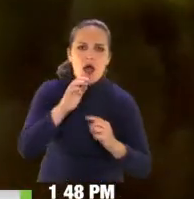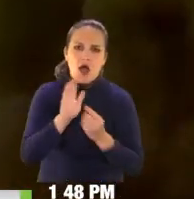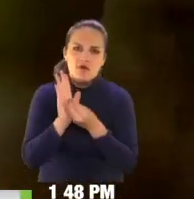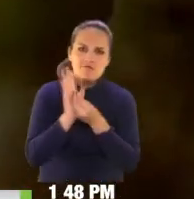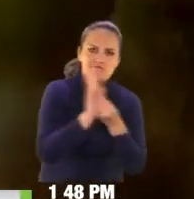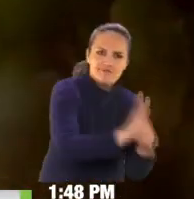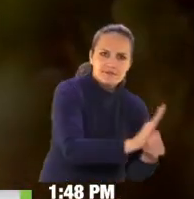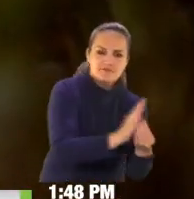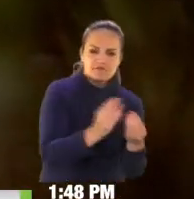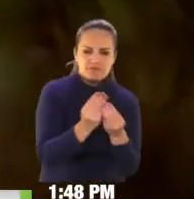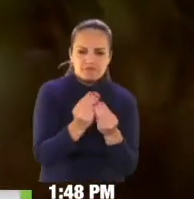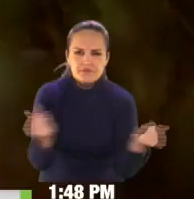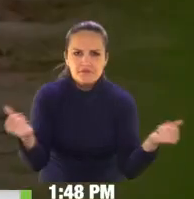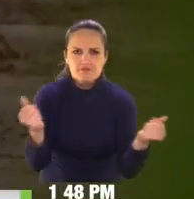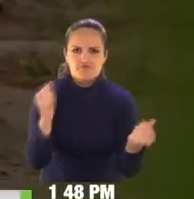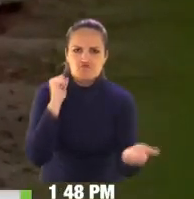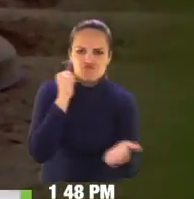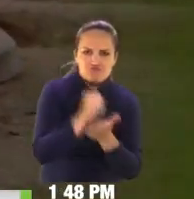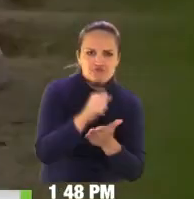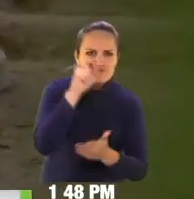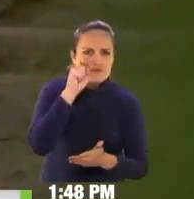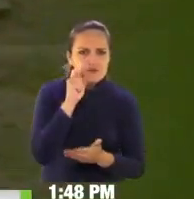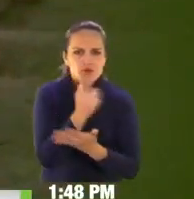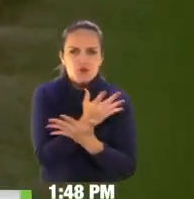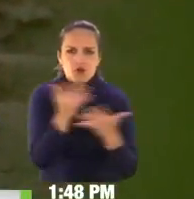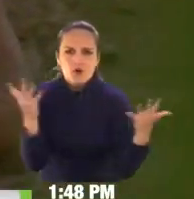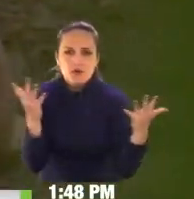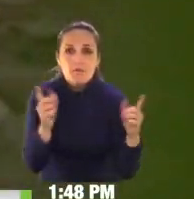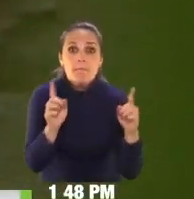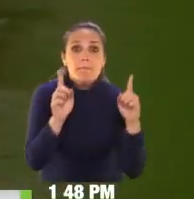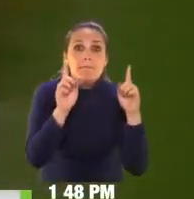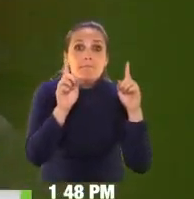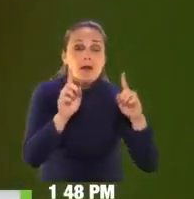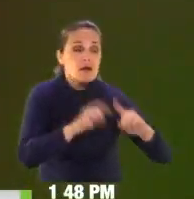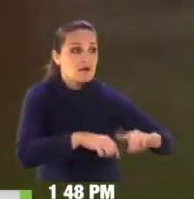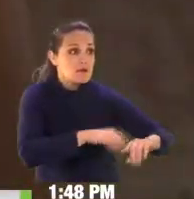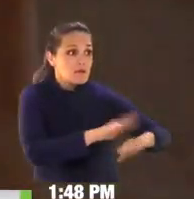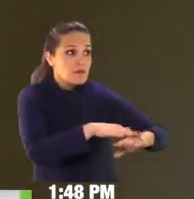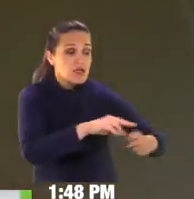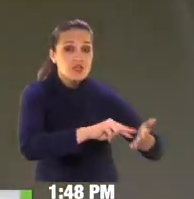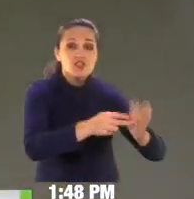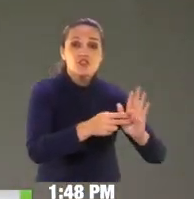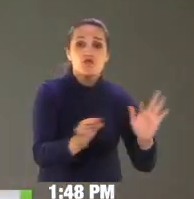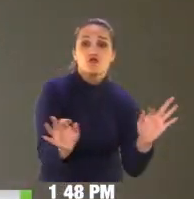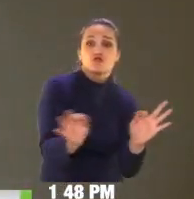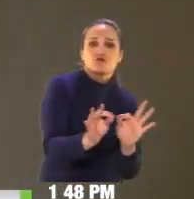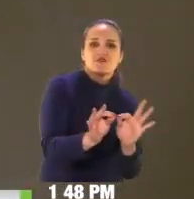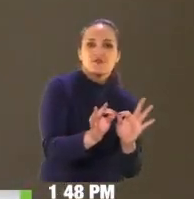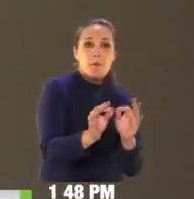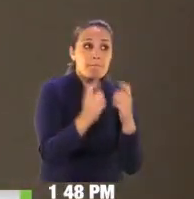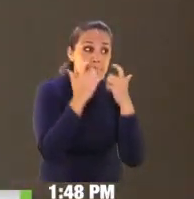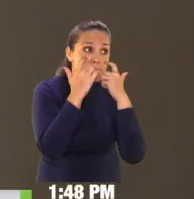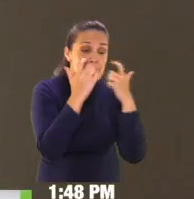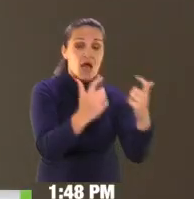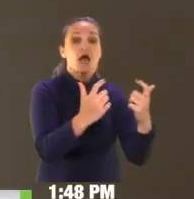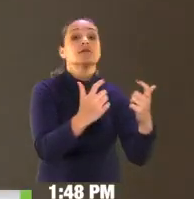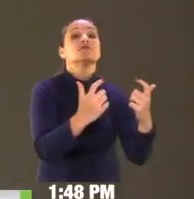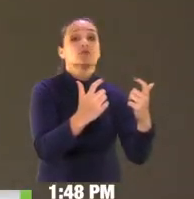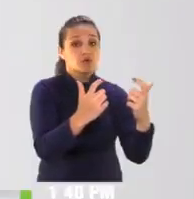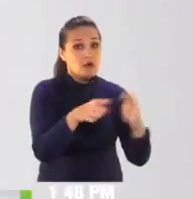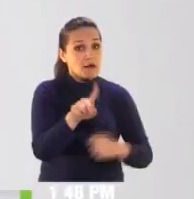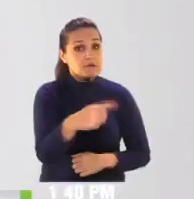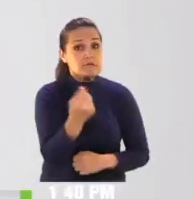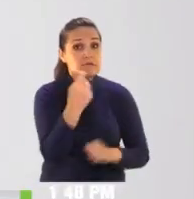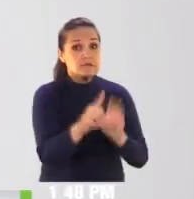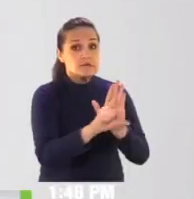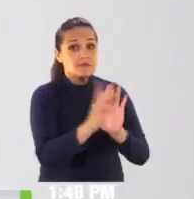desaparición forzada. Pero el titular de este órgano pidió darle a este flagelo la misma magnitud e importancia que a otros delitos.